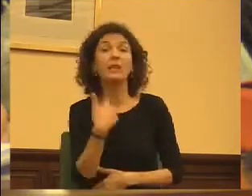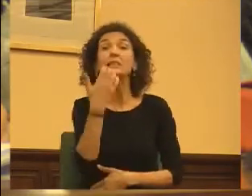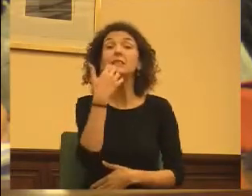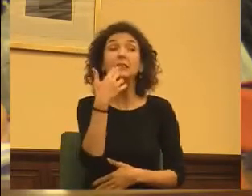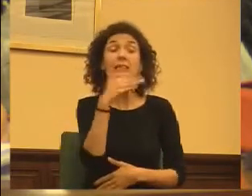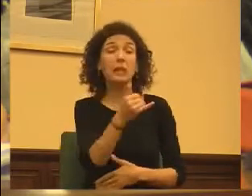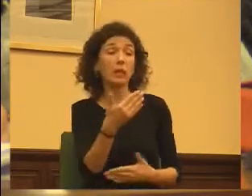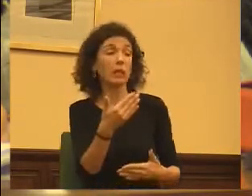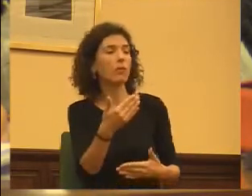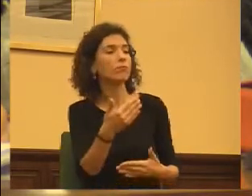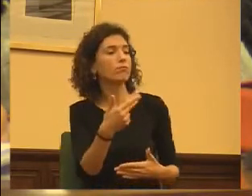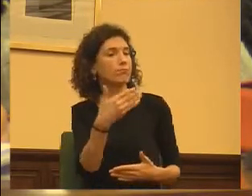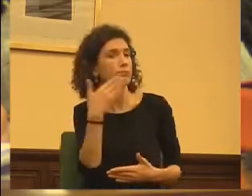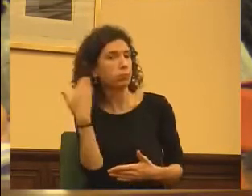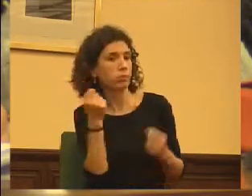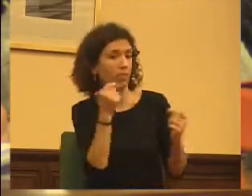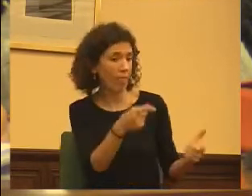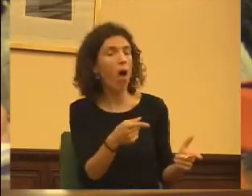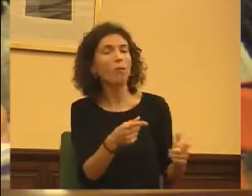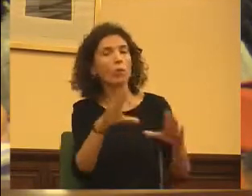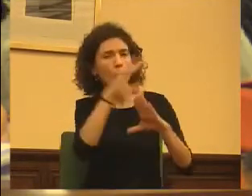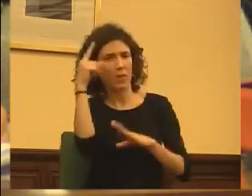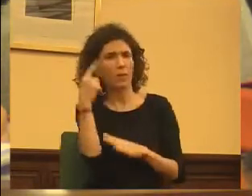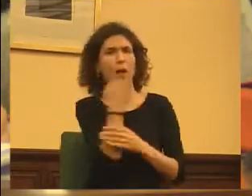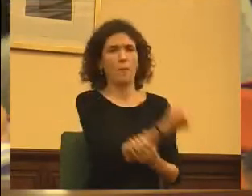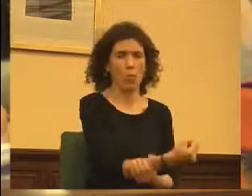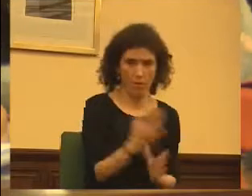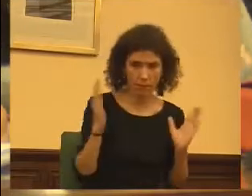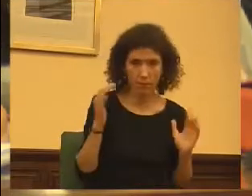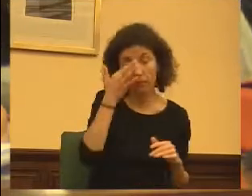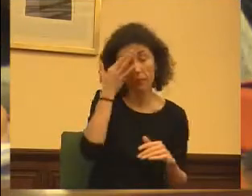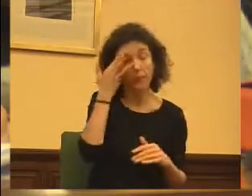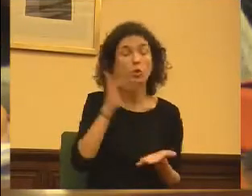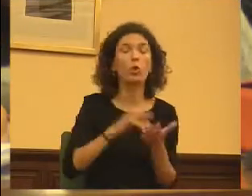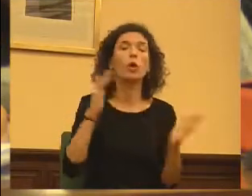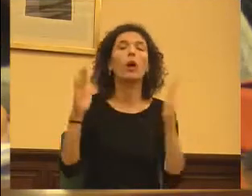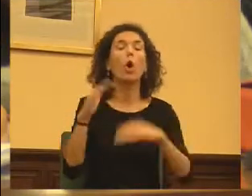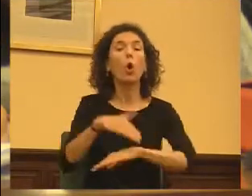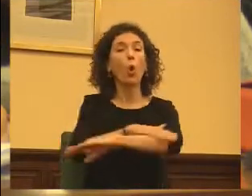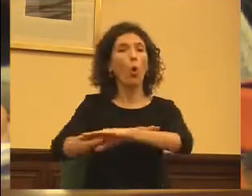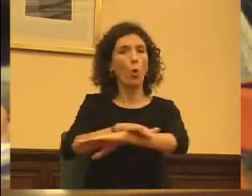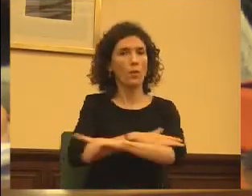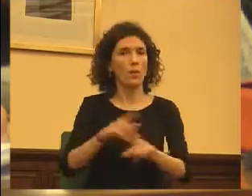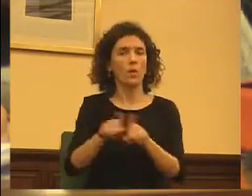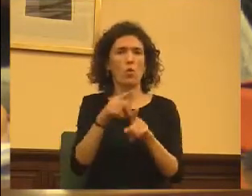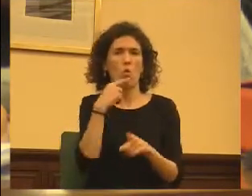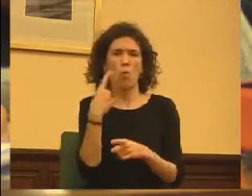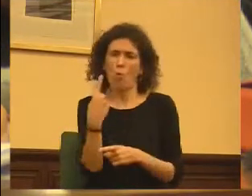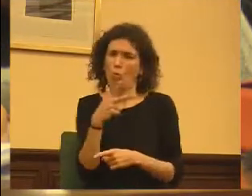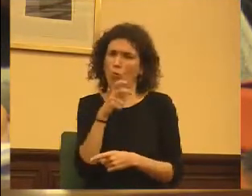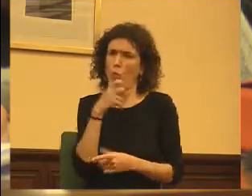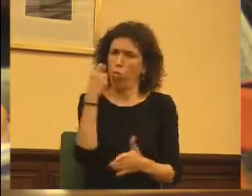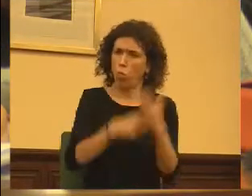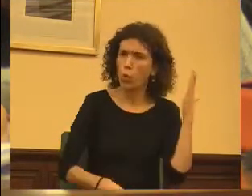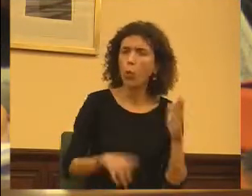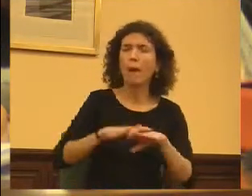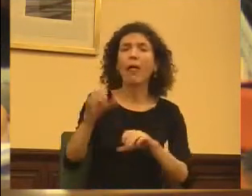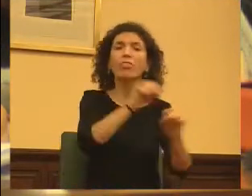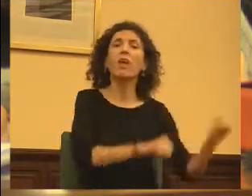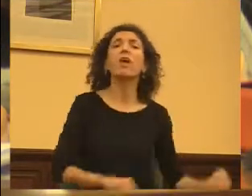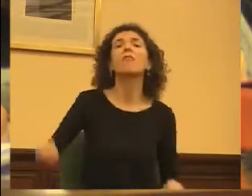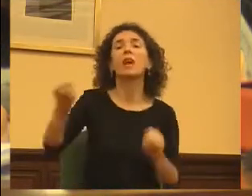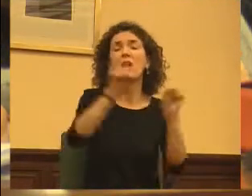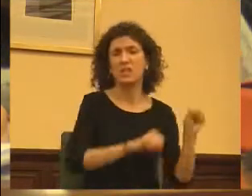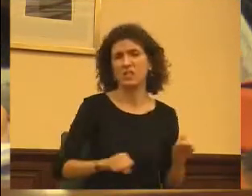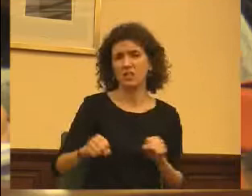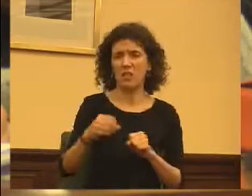el apoyo institucional que merecen por parte de la Comunidad de Madrid. Estamos ante un gobierno que se muestra cruel en la defensa, que